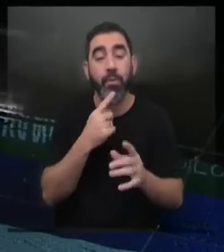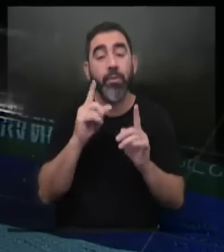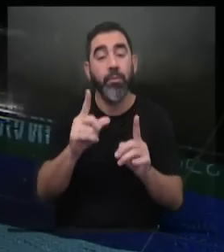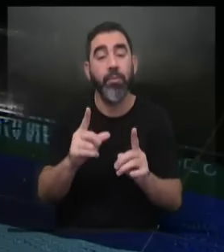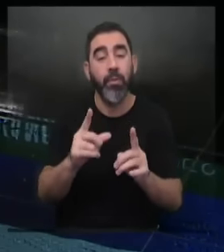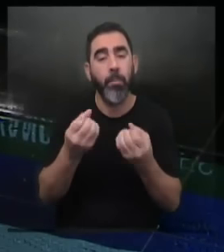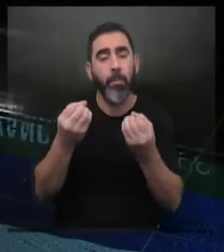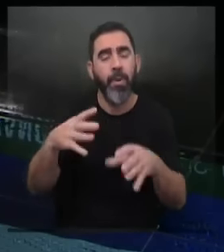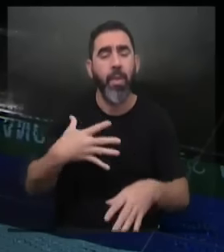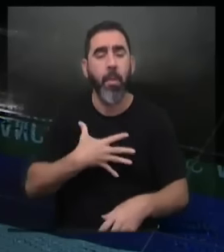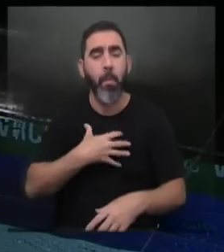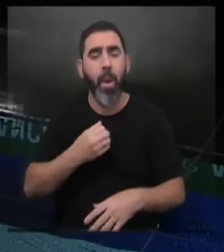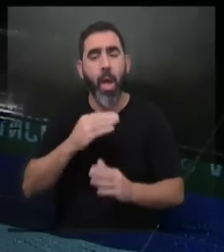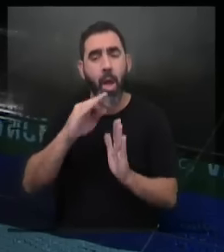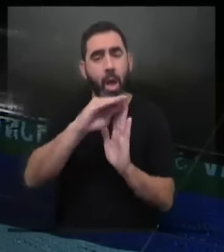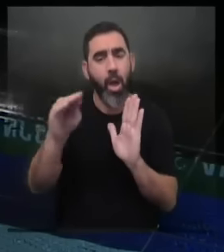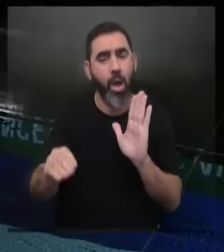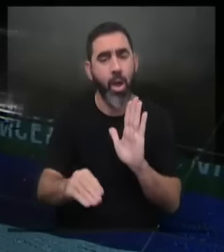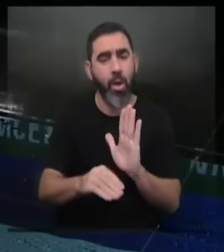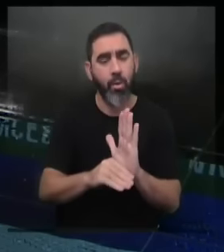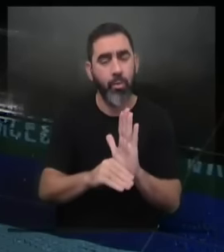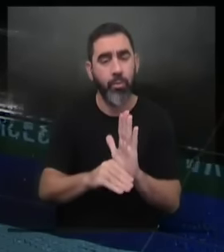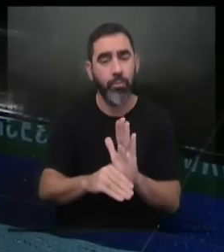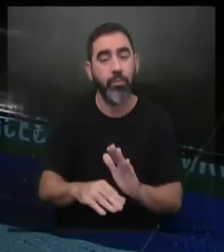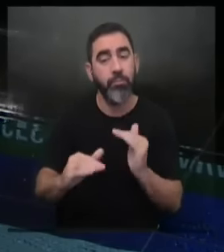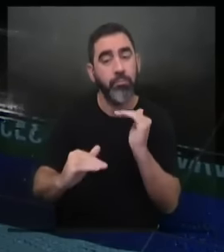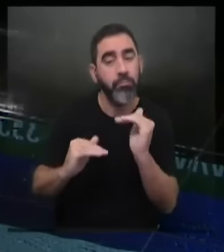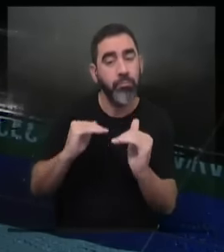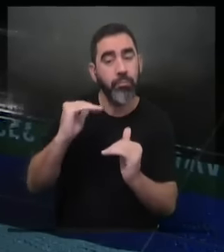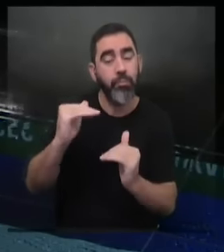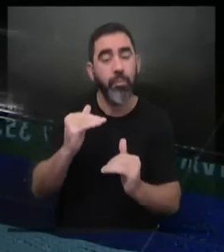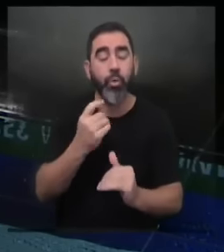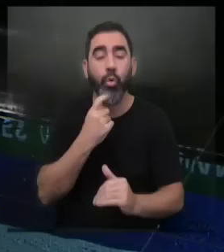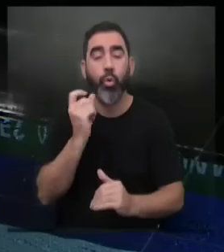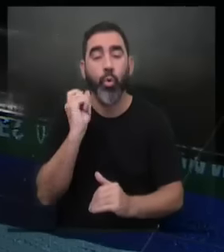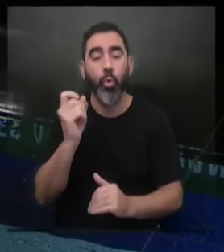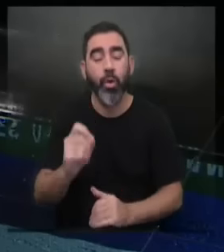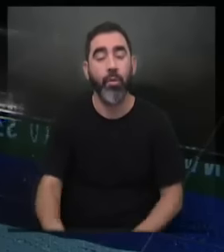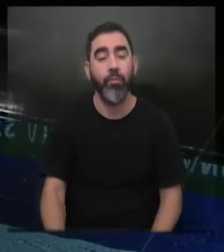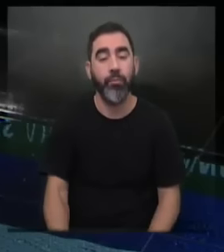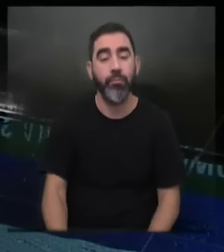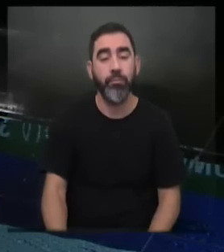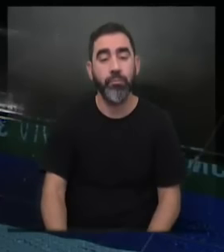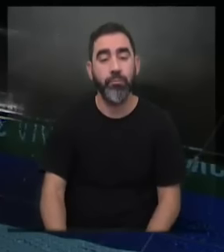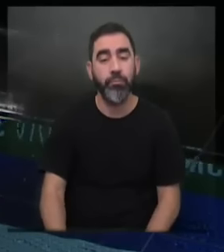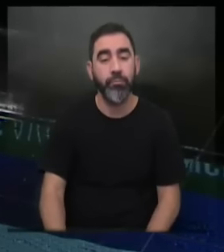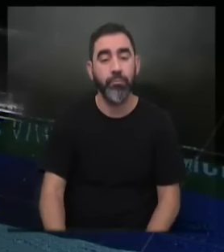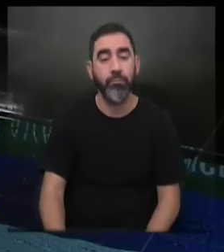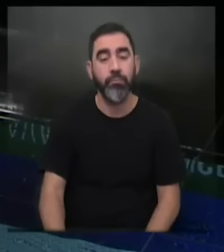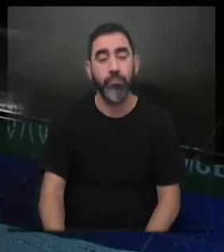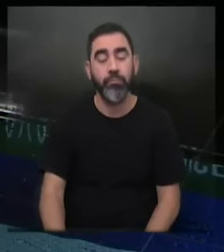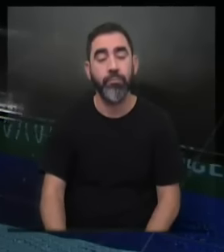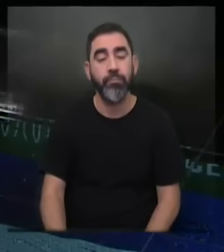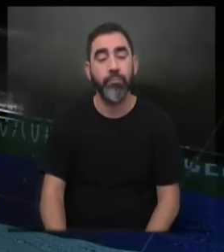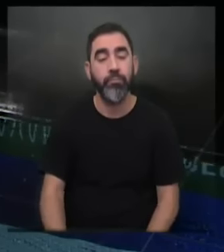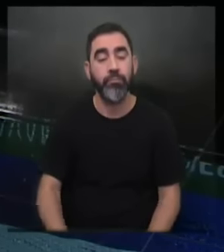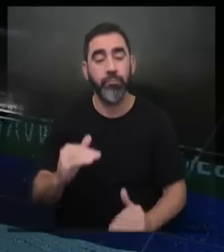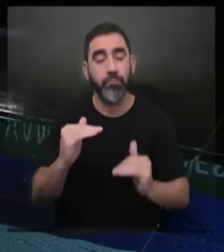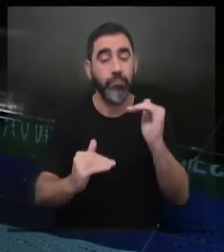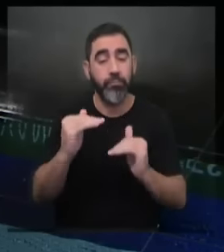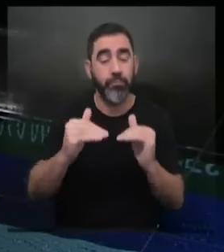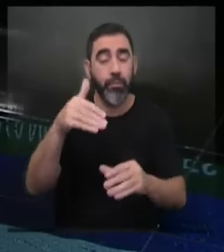pérdida del partido Nacional eh en forma paralela un crecimiento del partido Colorado así que bueno subas y bajas eh